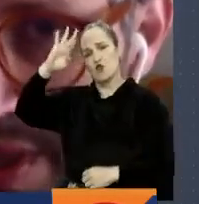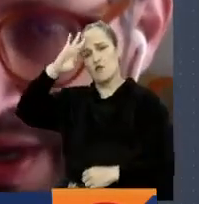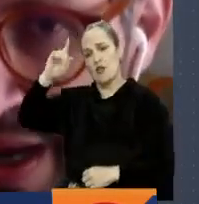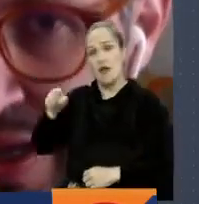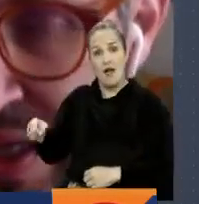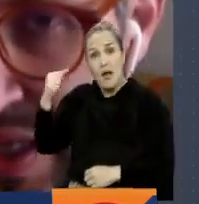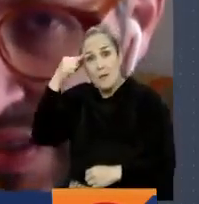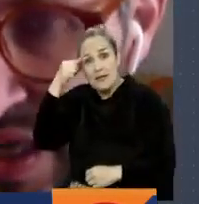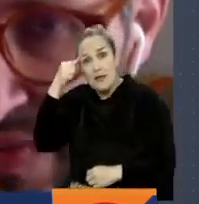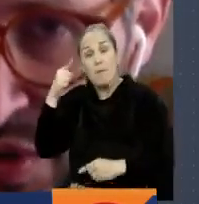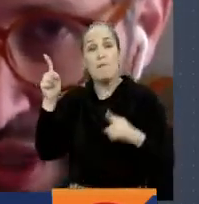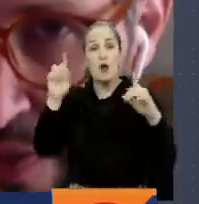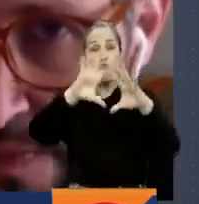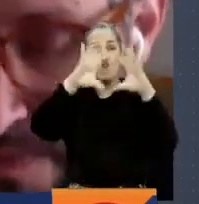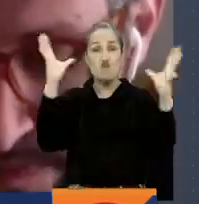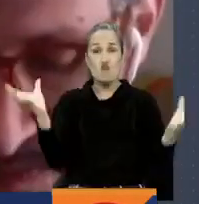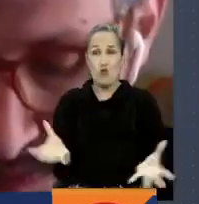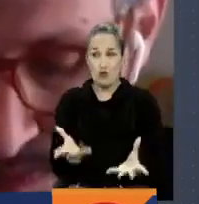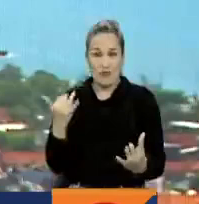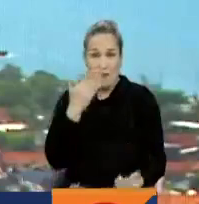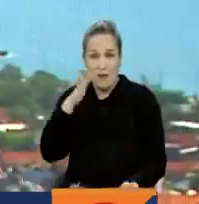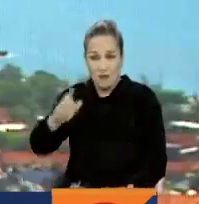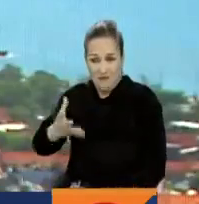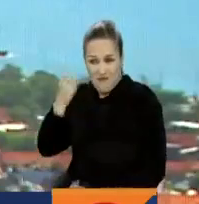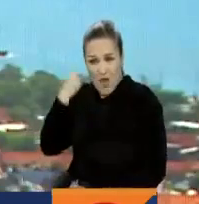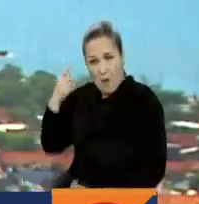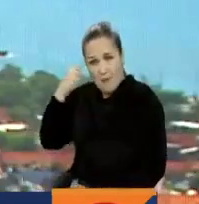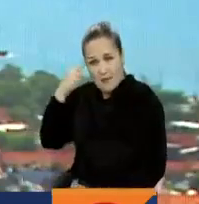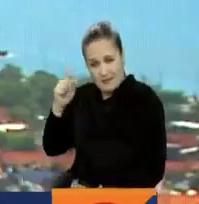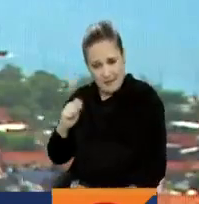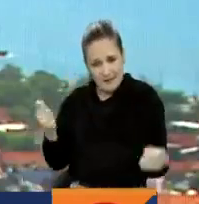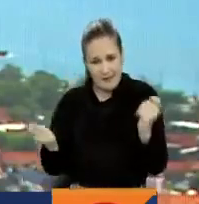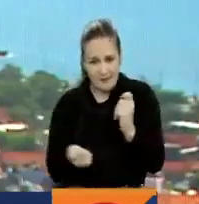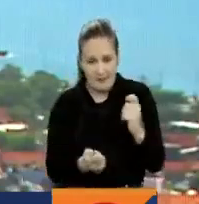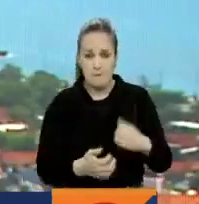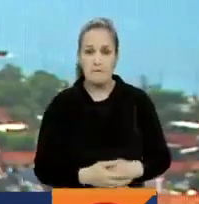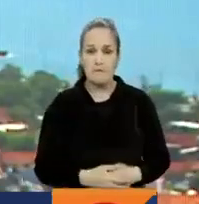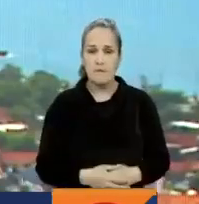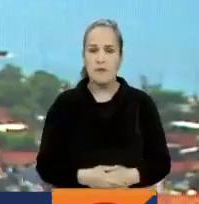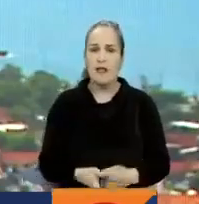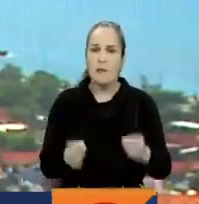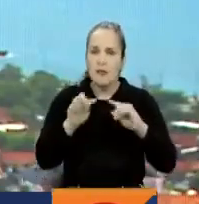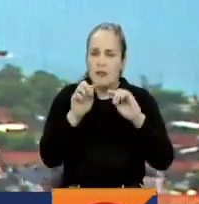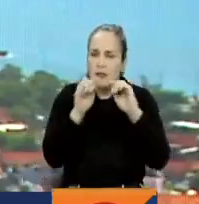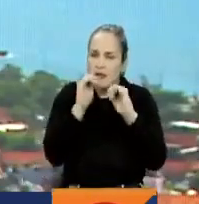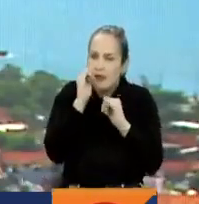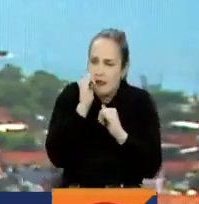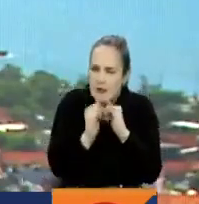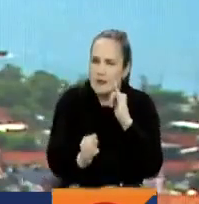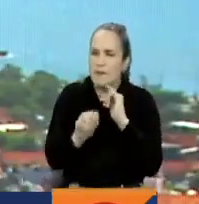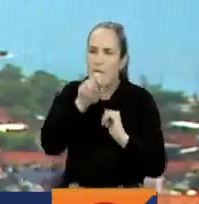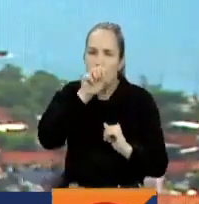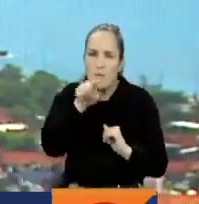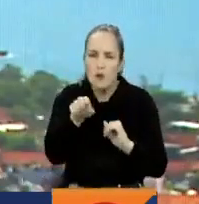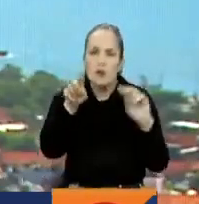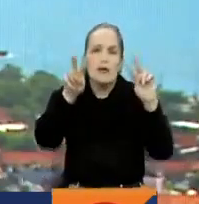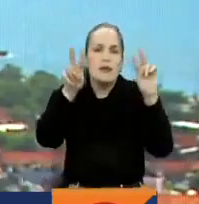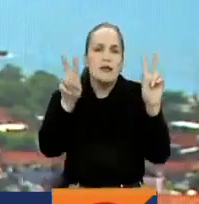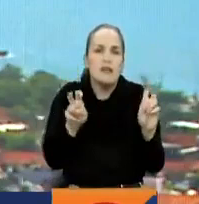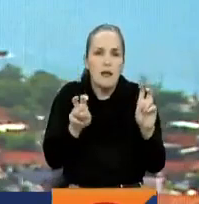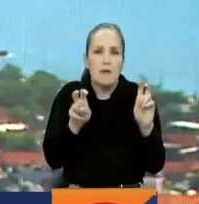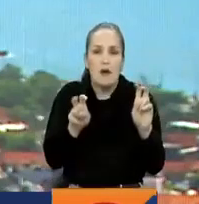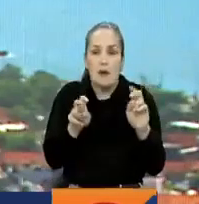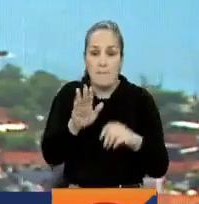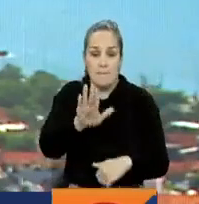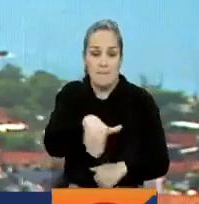el mundo en general está desmontado y leemos un poco más delgado Mauricio qué lectura se le puede dar a las declaraciones que